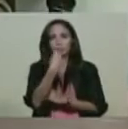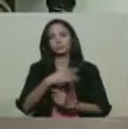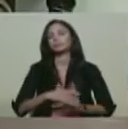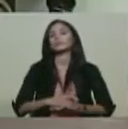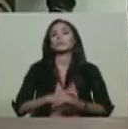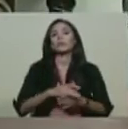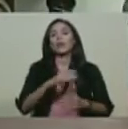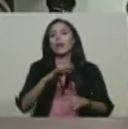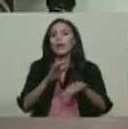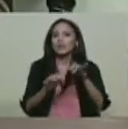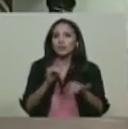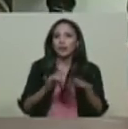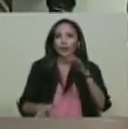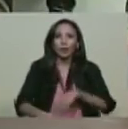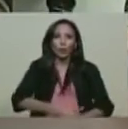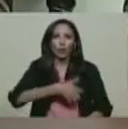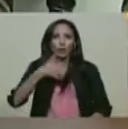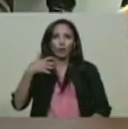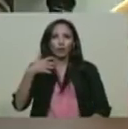Secretario general de los CLAP.